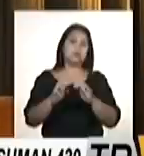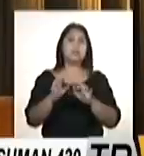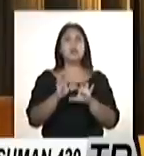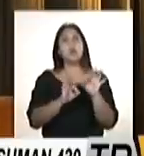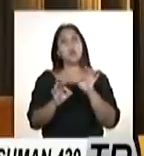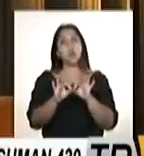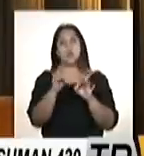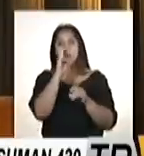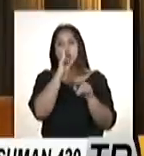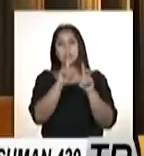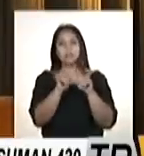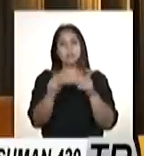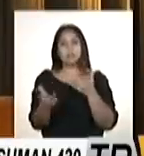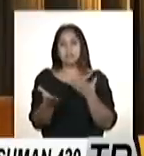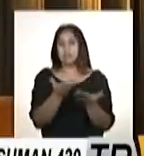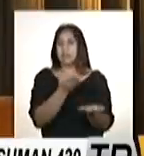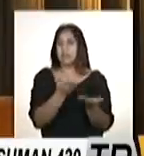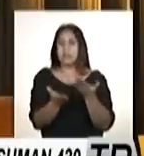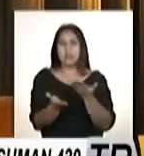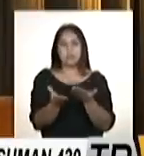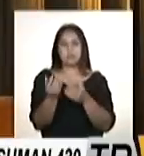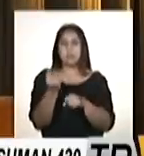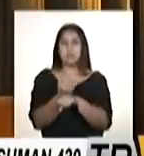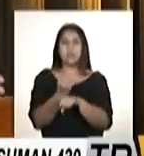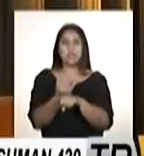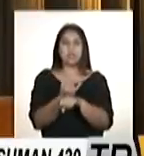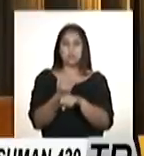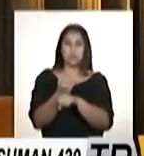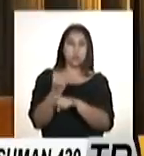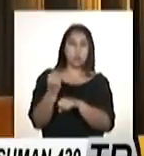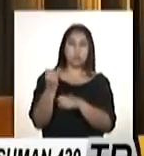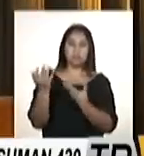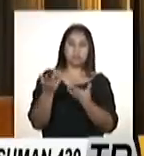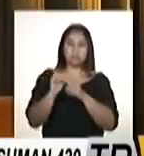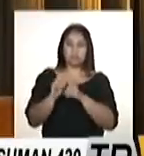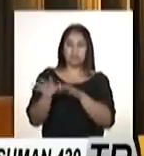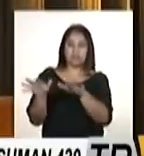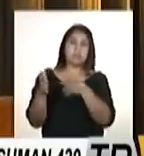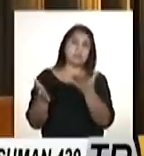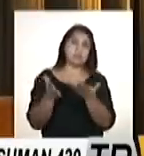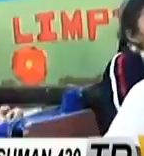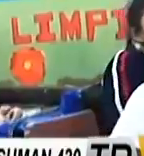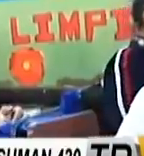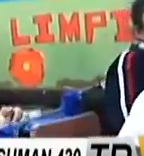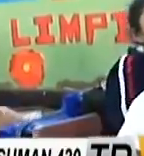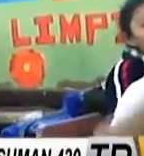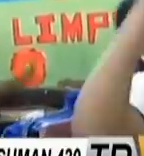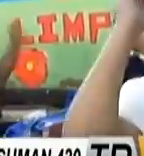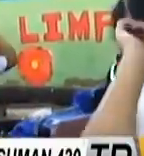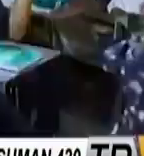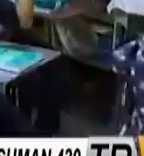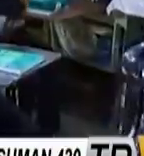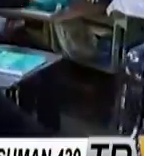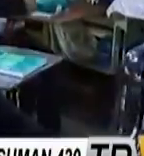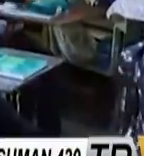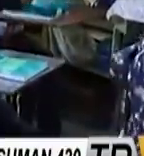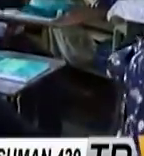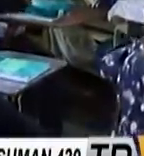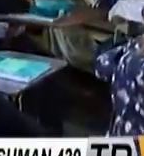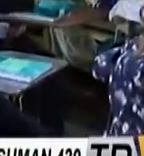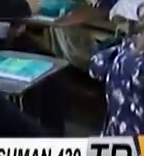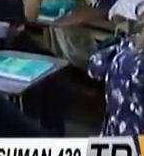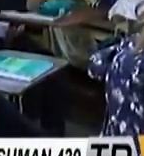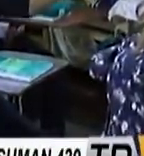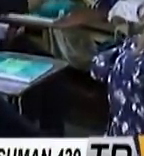posibilidad que podamos tener una infección masiva en algunos lugares. Asimismo, el presidente comentó que 2